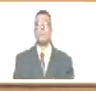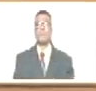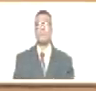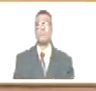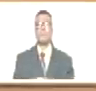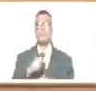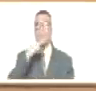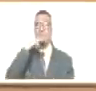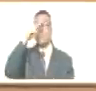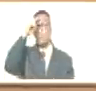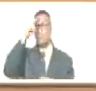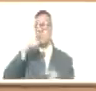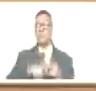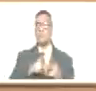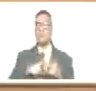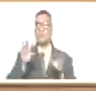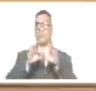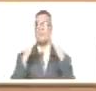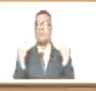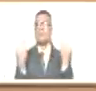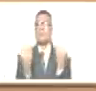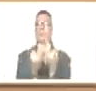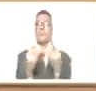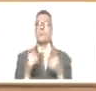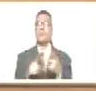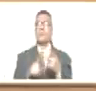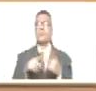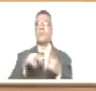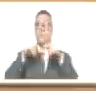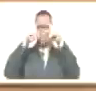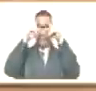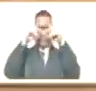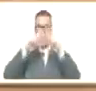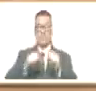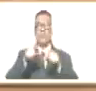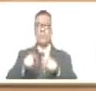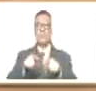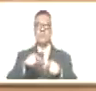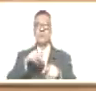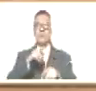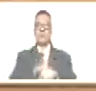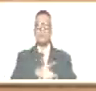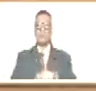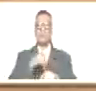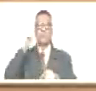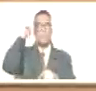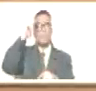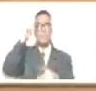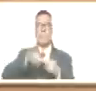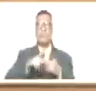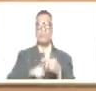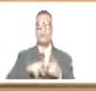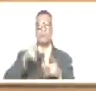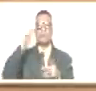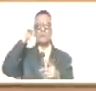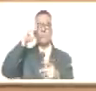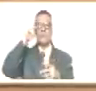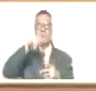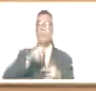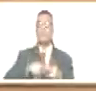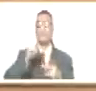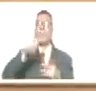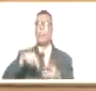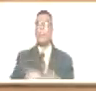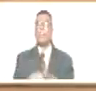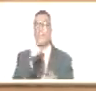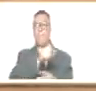con familiares, con profesionales del área de la salud, del área de la psicología, del área de la pedagogía y también con personas que